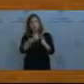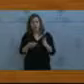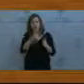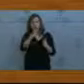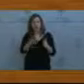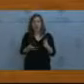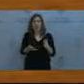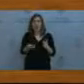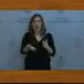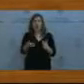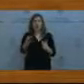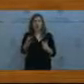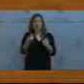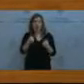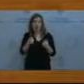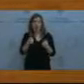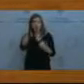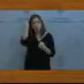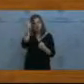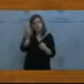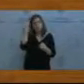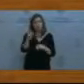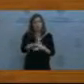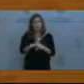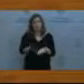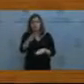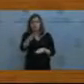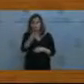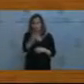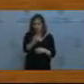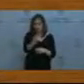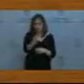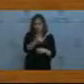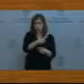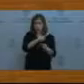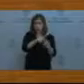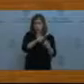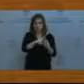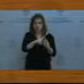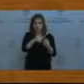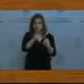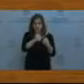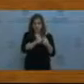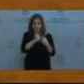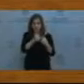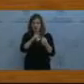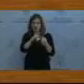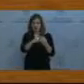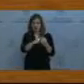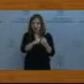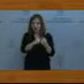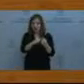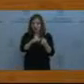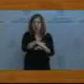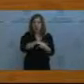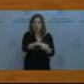energética. Y digo que nos parece responsable fundamentalmente por dos razones, o por dos motivos, uno medioambiental y otro económico. El